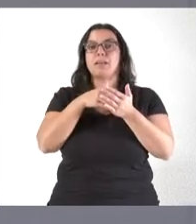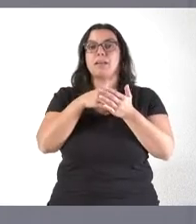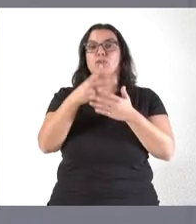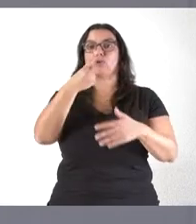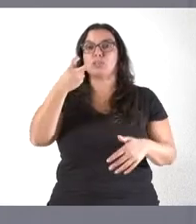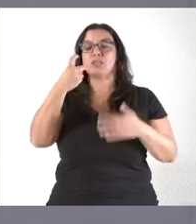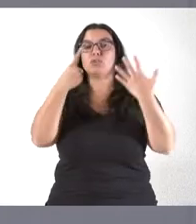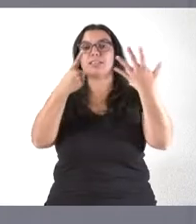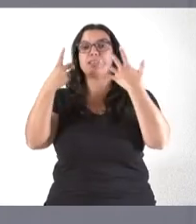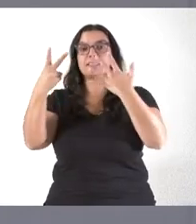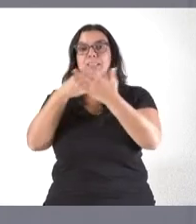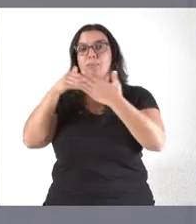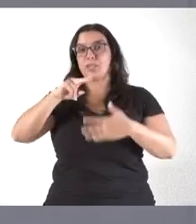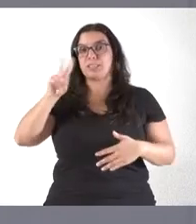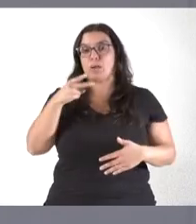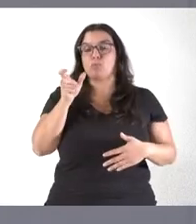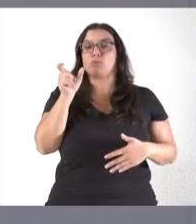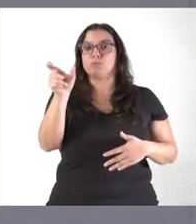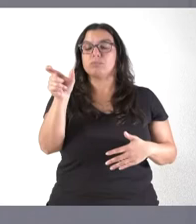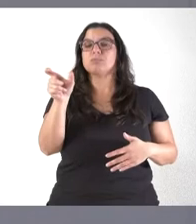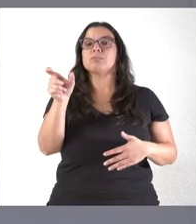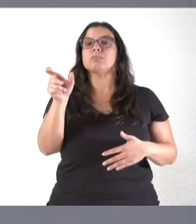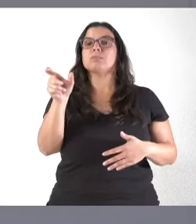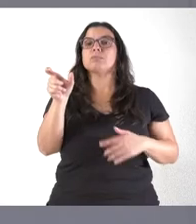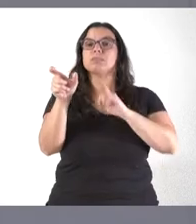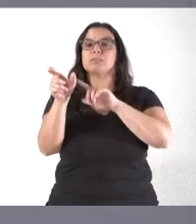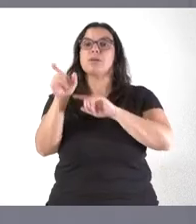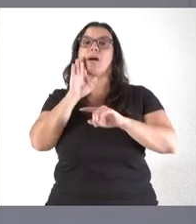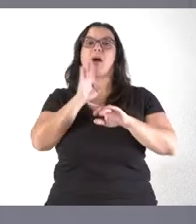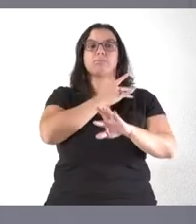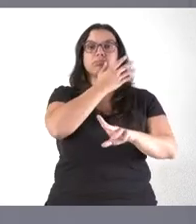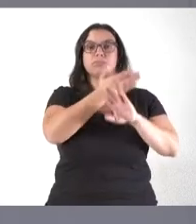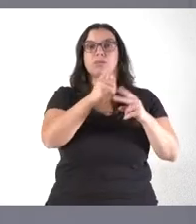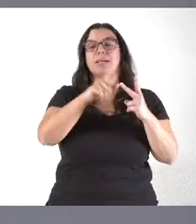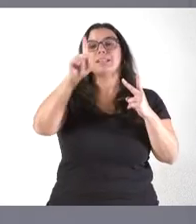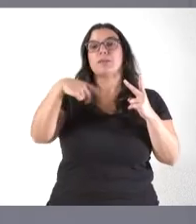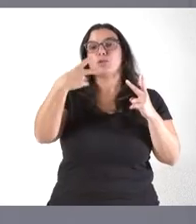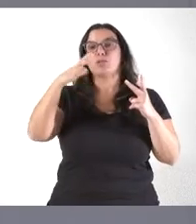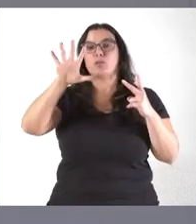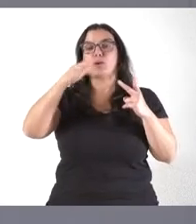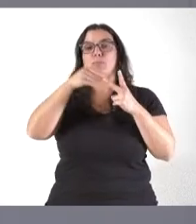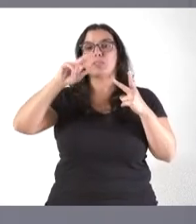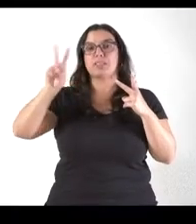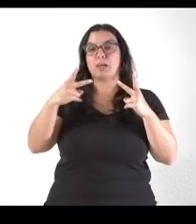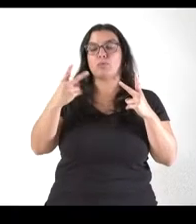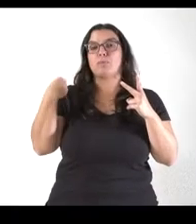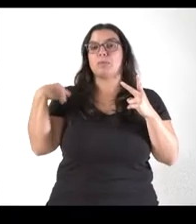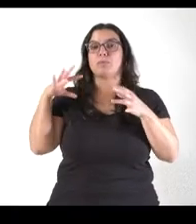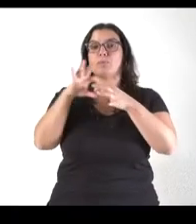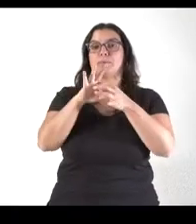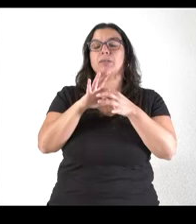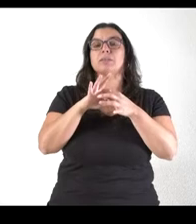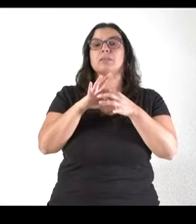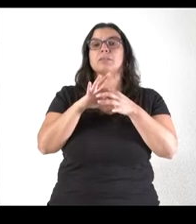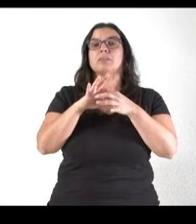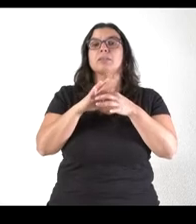267 millones de euros por estos capítulos que hemos escrito anteriormente más los 205 millones de euros correspondiente a las tres